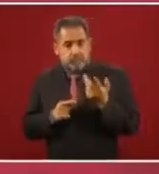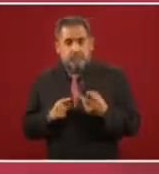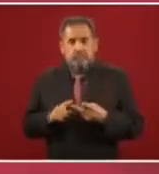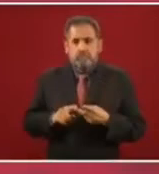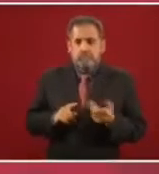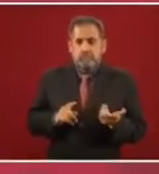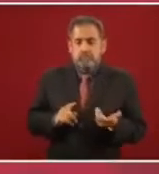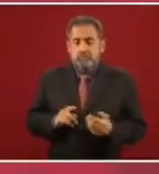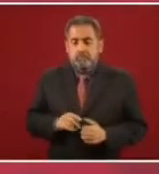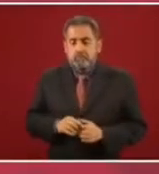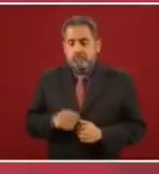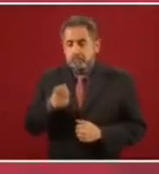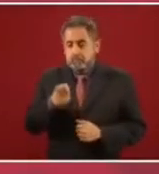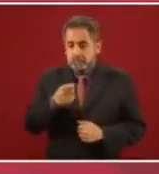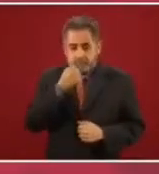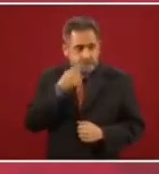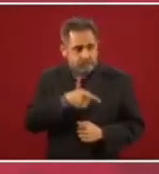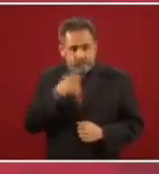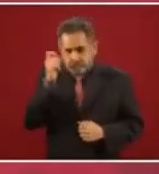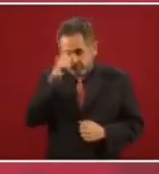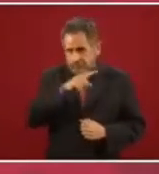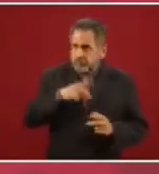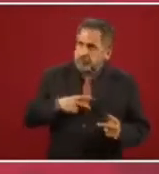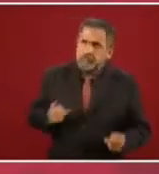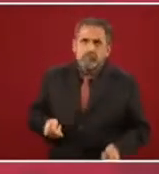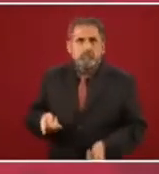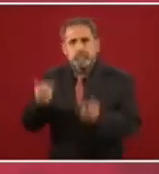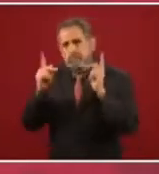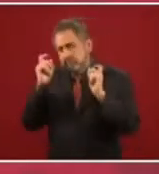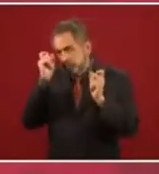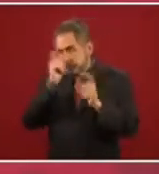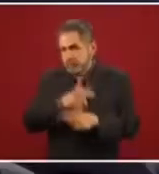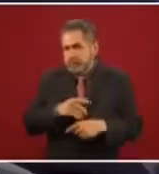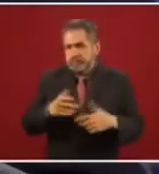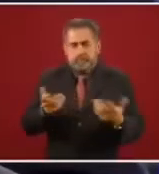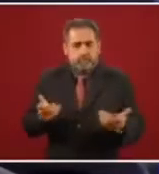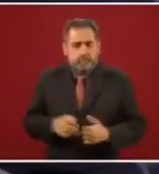Por eso es muy difícil venderlo,